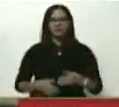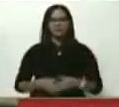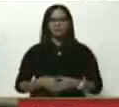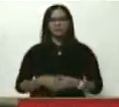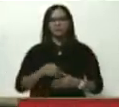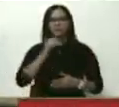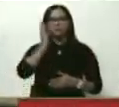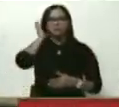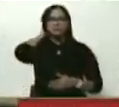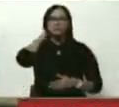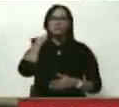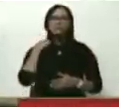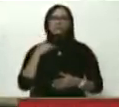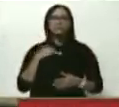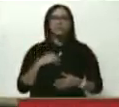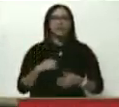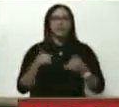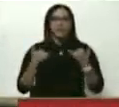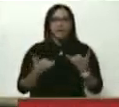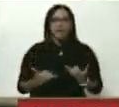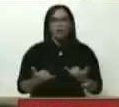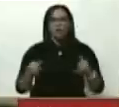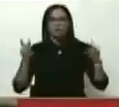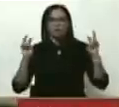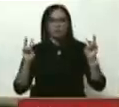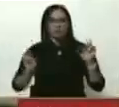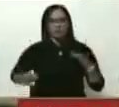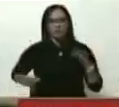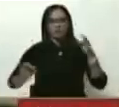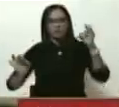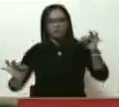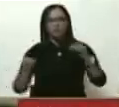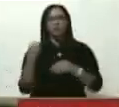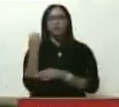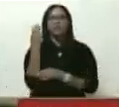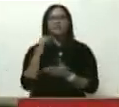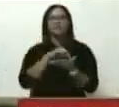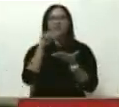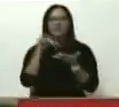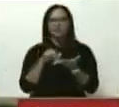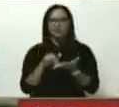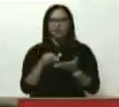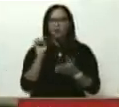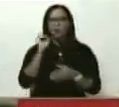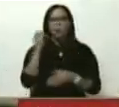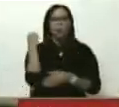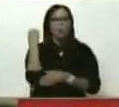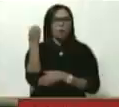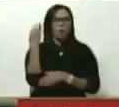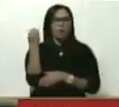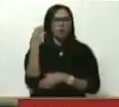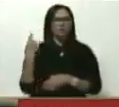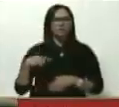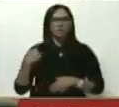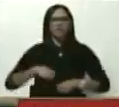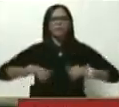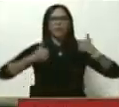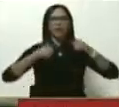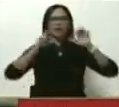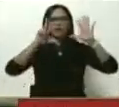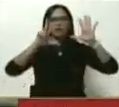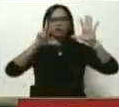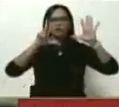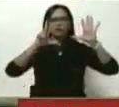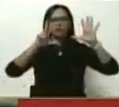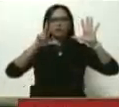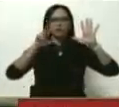Y lo destituye ahora, supuestamente lo destituye una asamblea nacional o un congreso que tiene más de 86% de